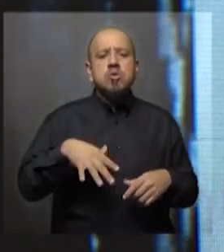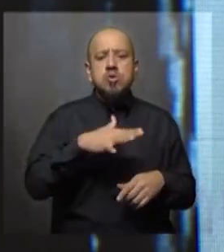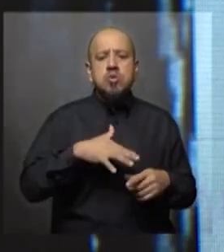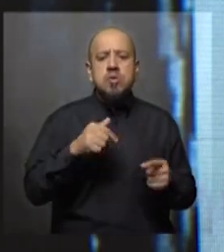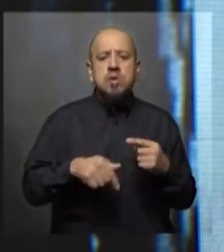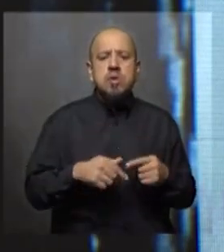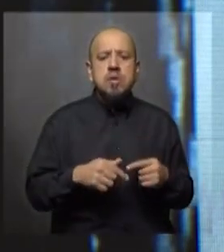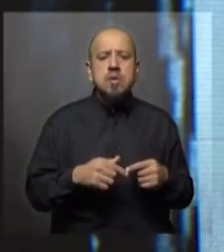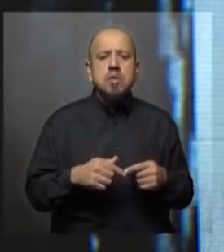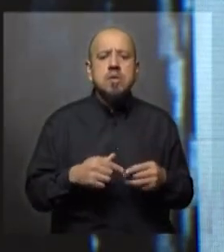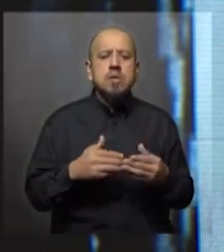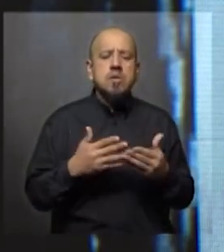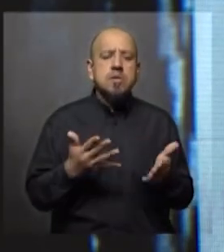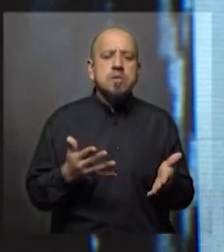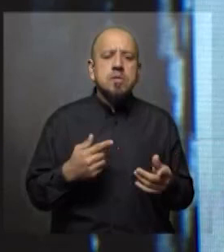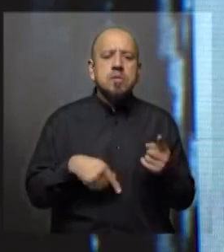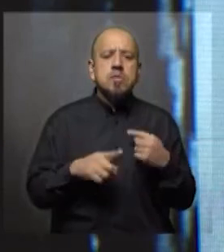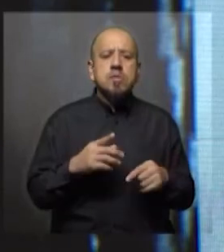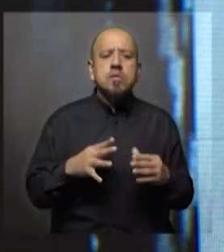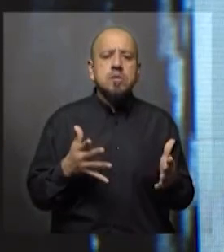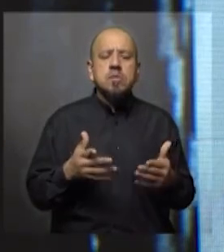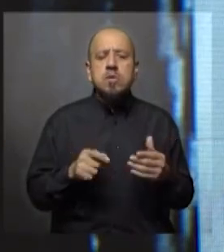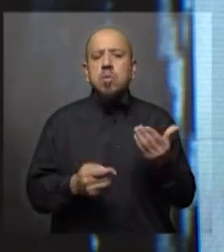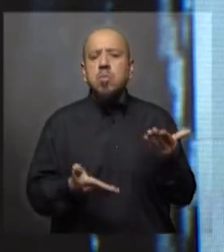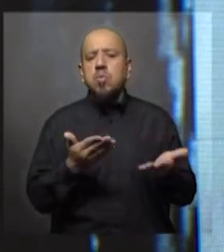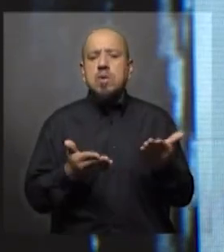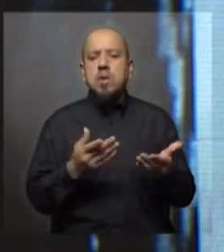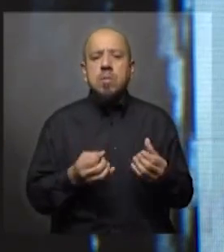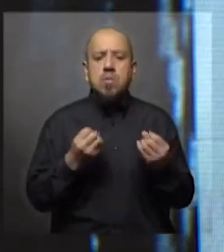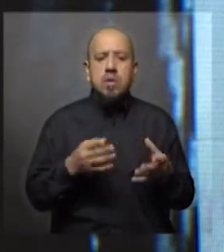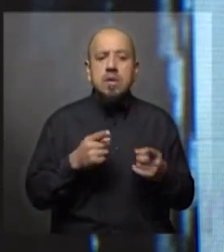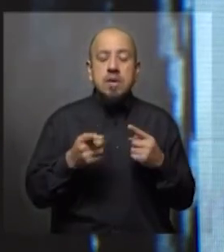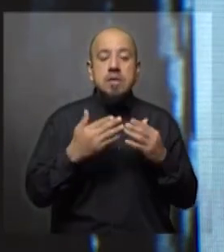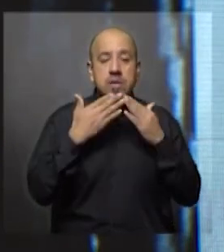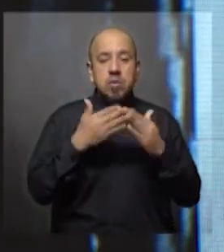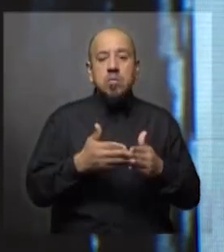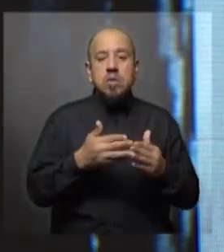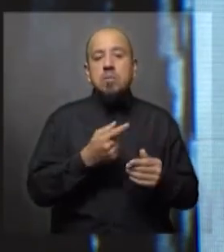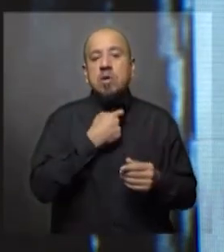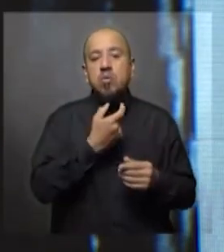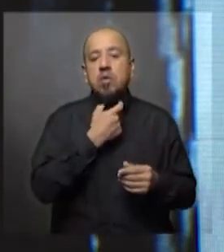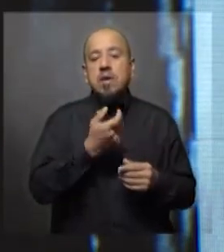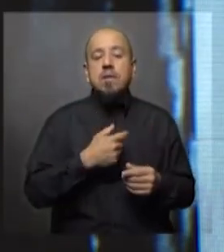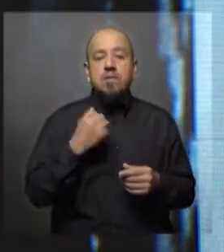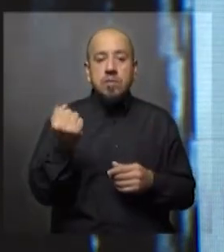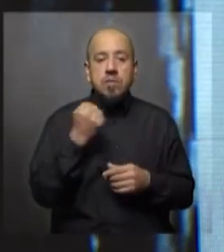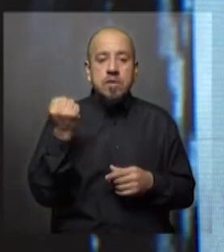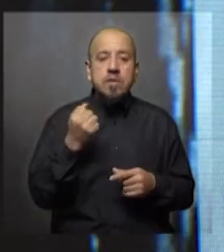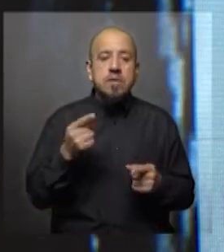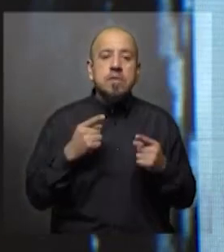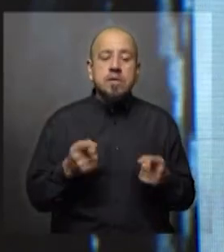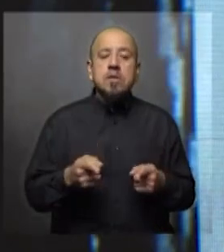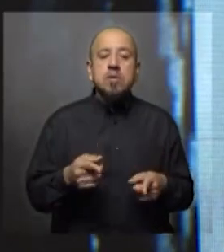a mí me ubican en cierto lugar y en qué medidas son justas Porque esa es la pregunta pedagógica fundamental es